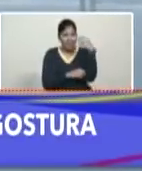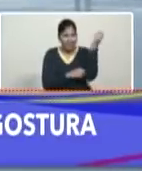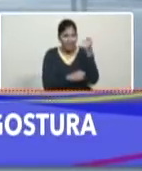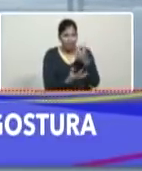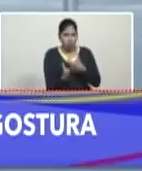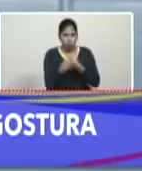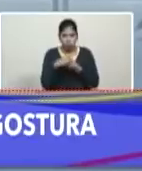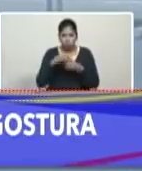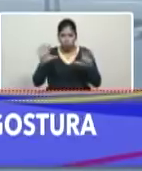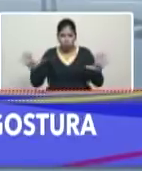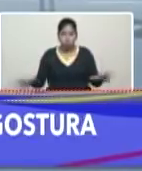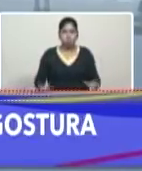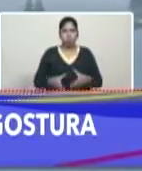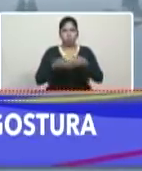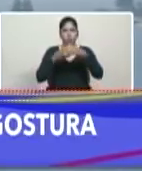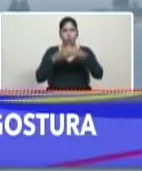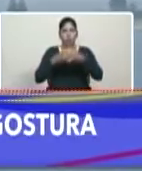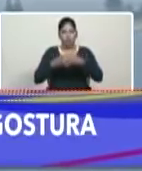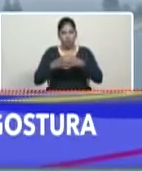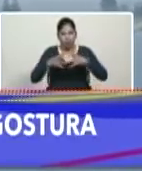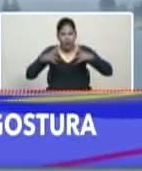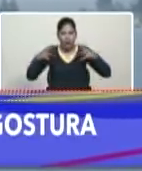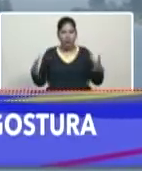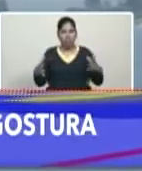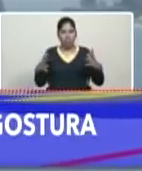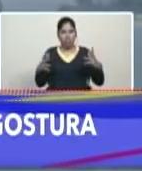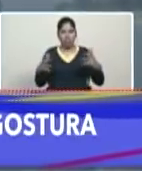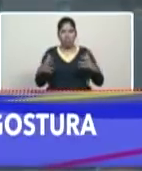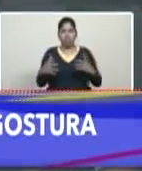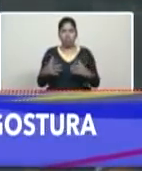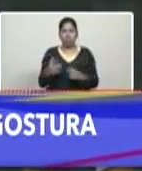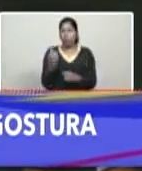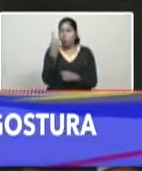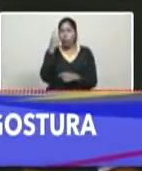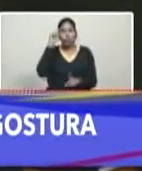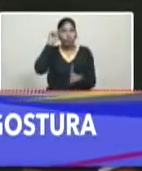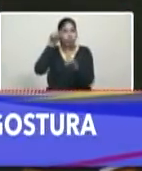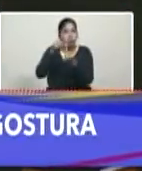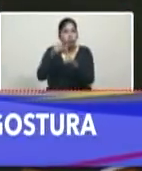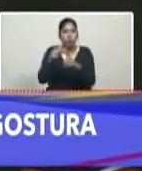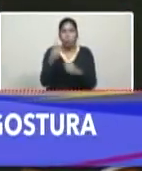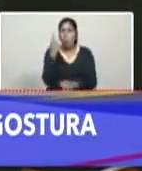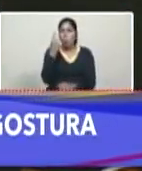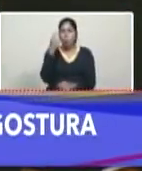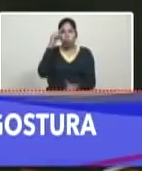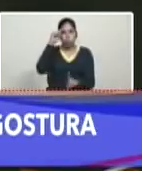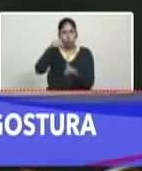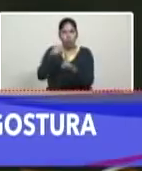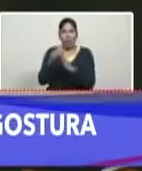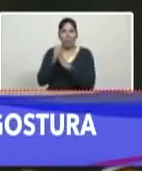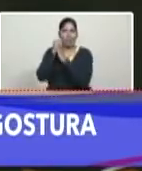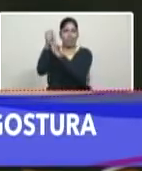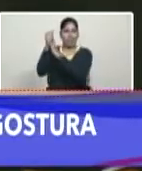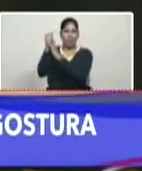solo mando, en un solo proyecto, en un solo líder.